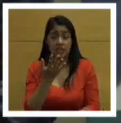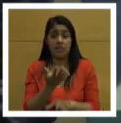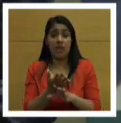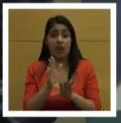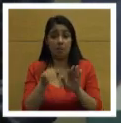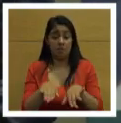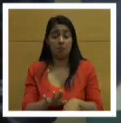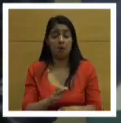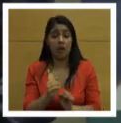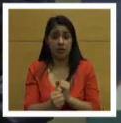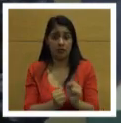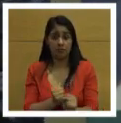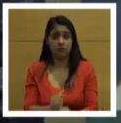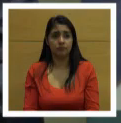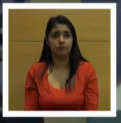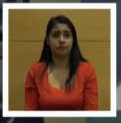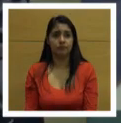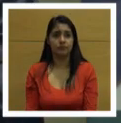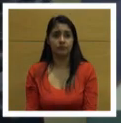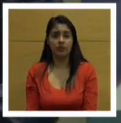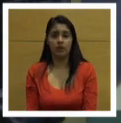CEDAW, ¿ya?